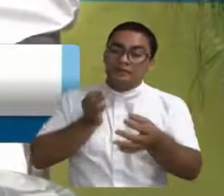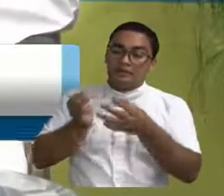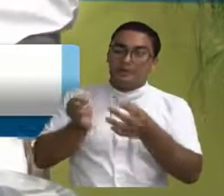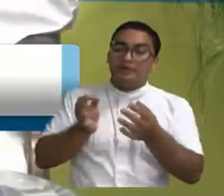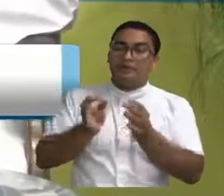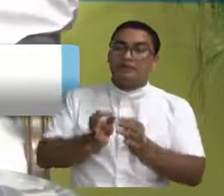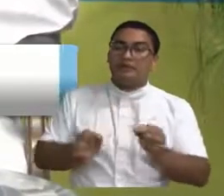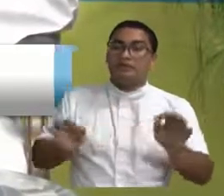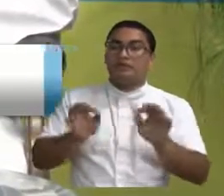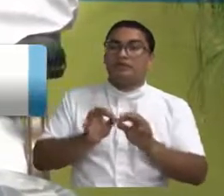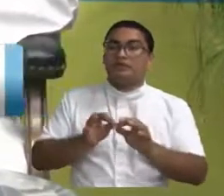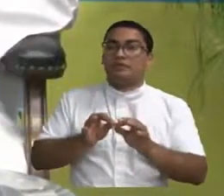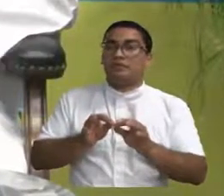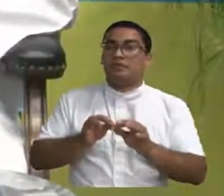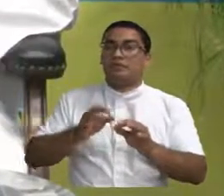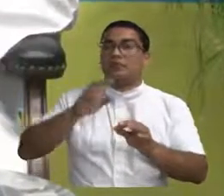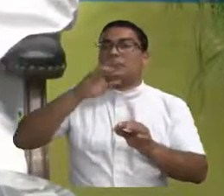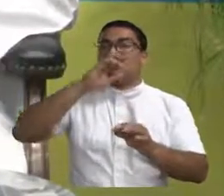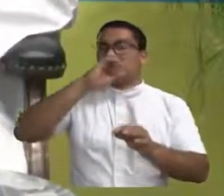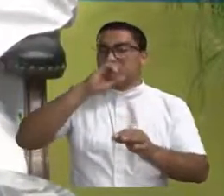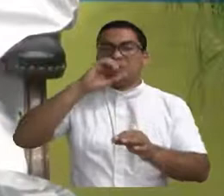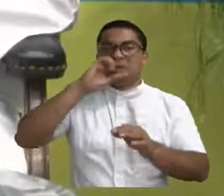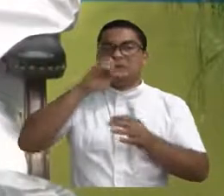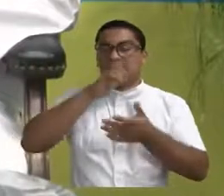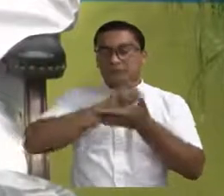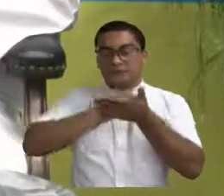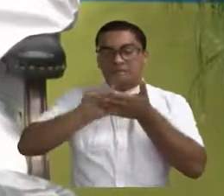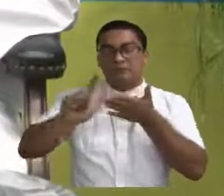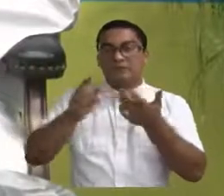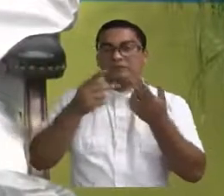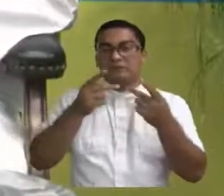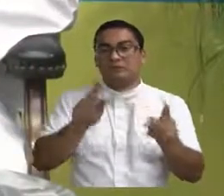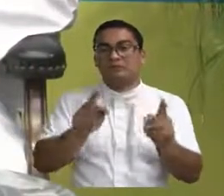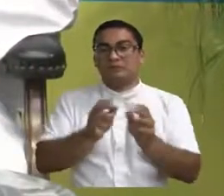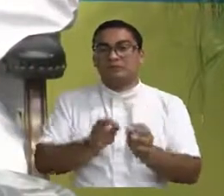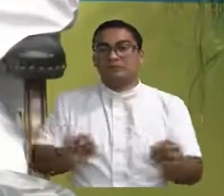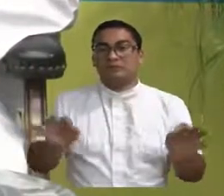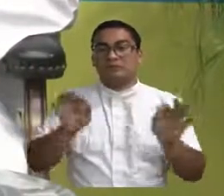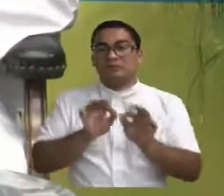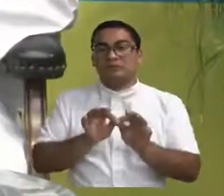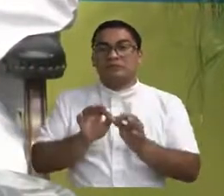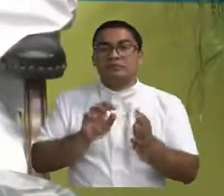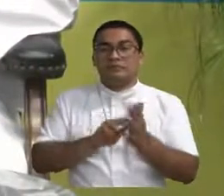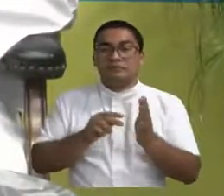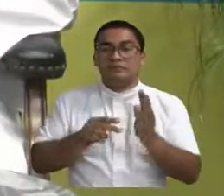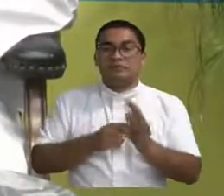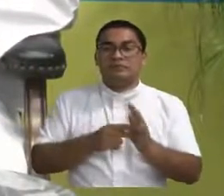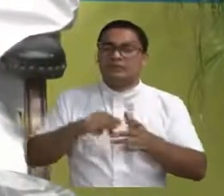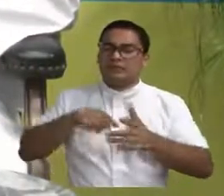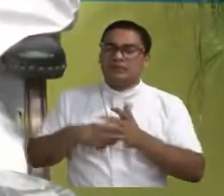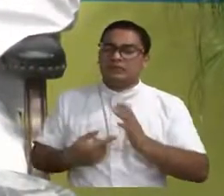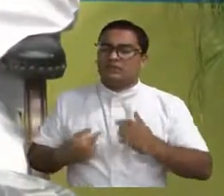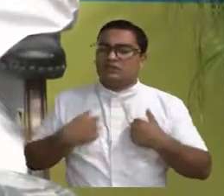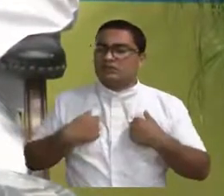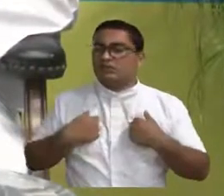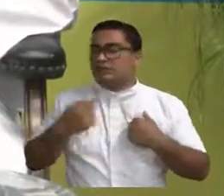son los lavados nasales. Pero en la consulta yo soy bien insistente y bien como necia en recalcarle a los papás